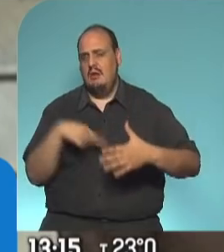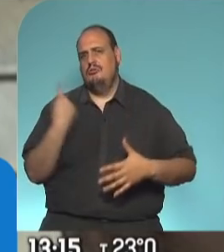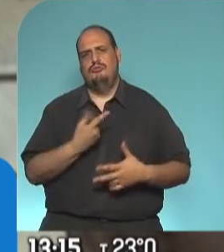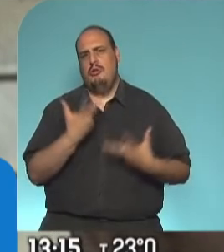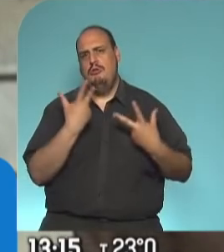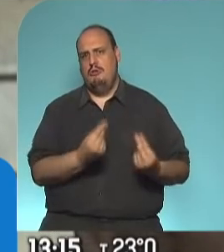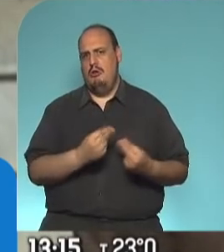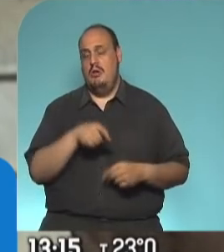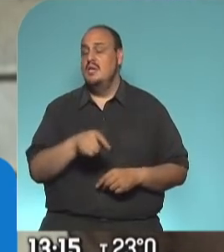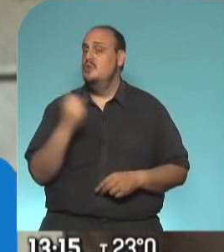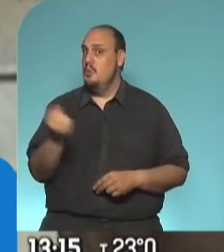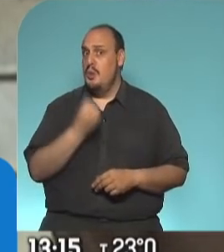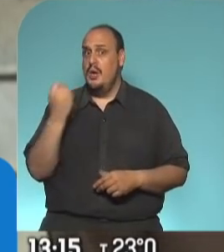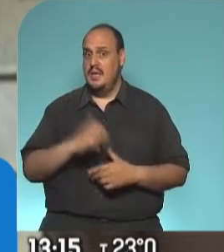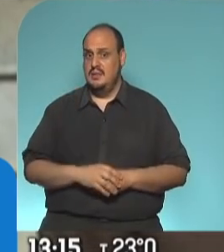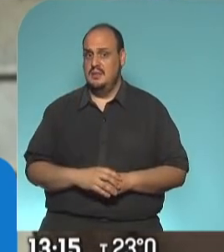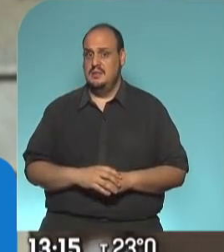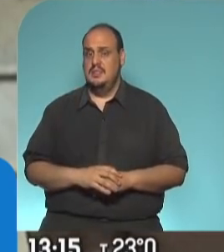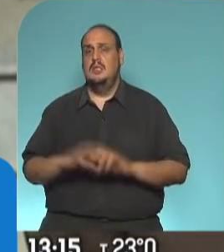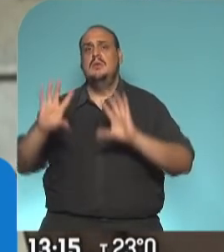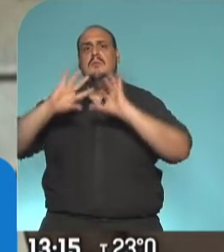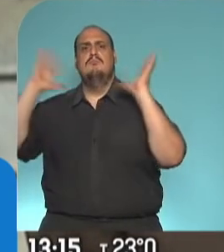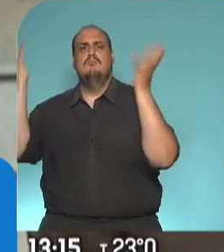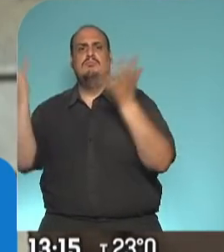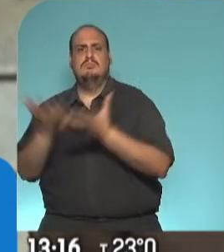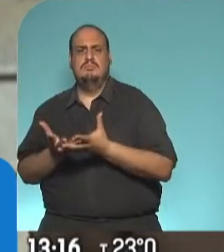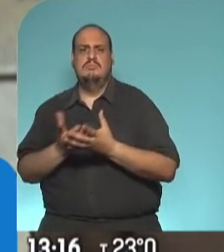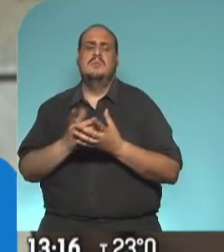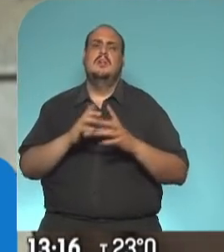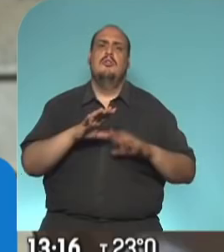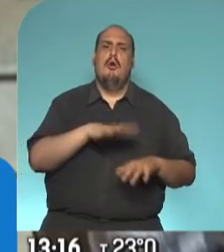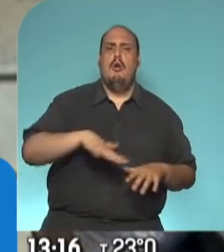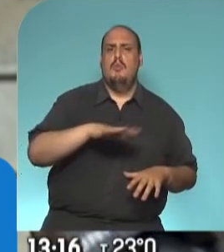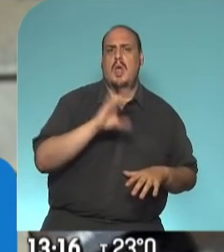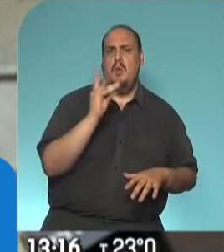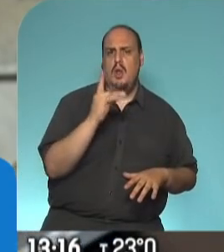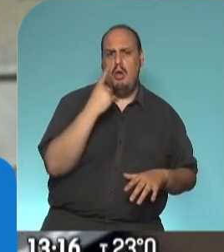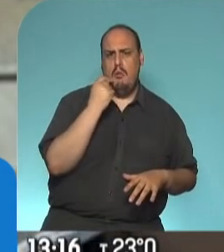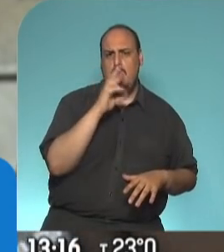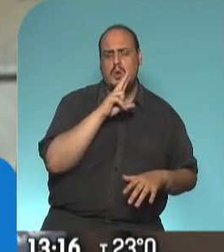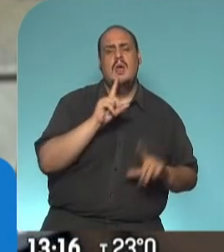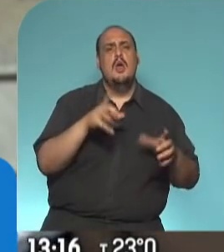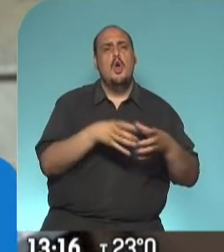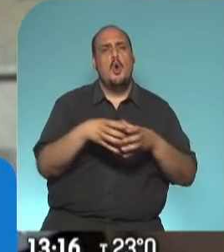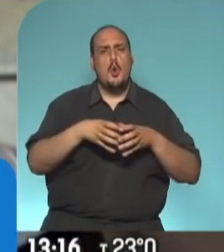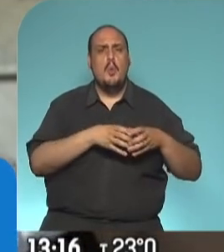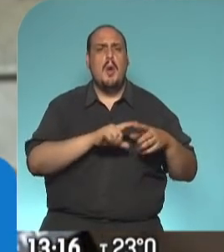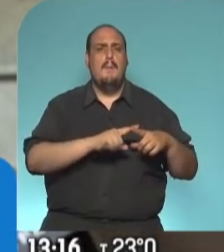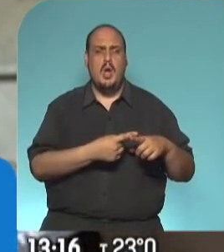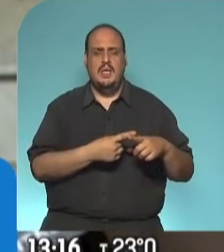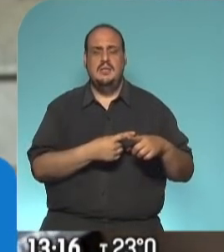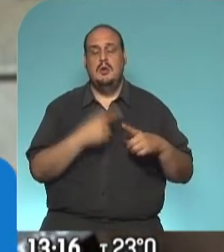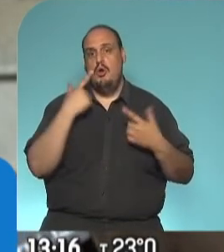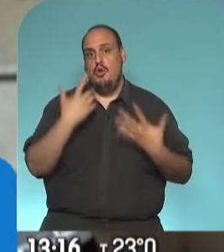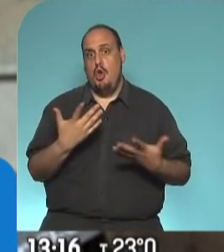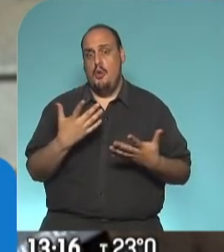muy importante. Ni la comunidad internacional, ni las bolivianas, ni los bolivianos, ni los partidos políticos y por supuesto